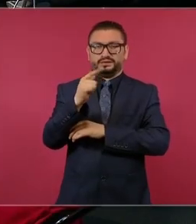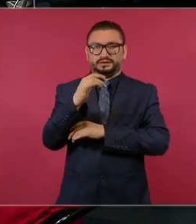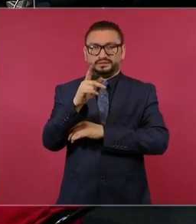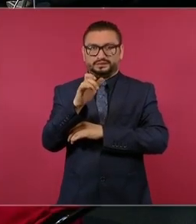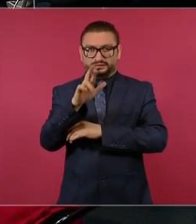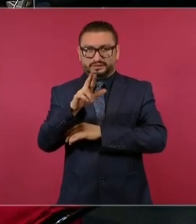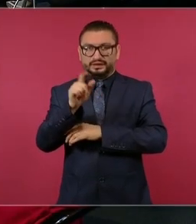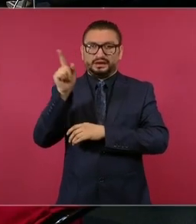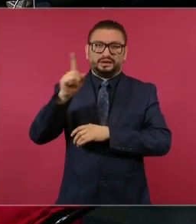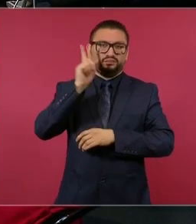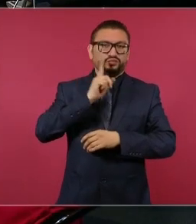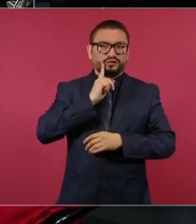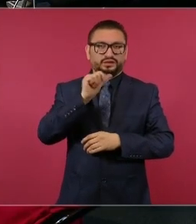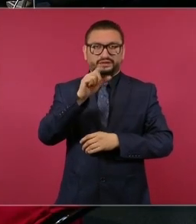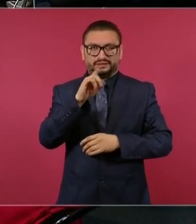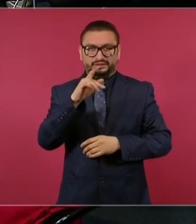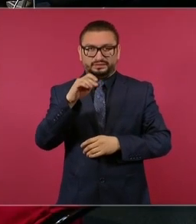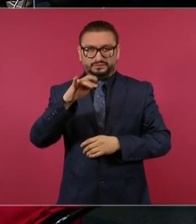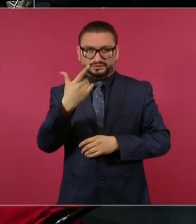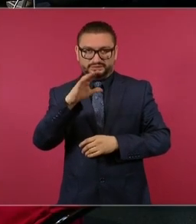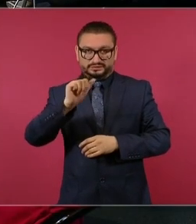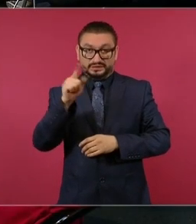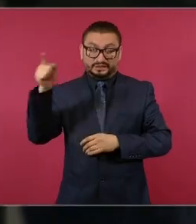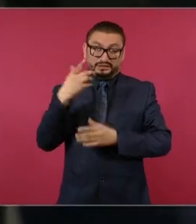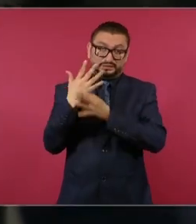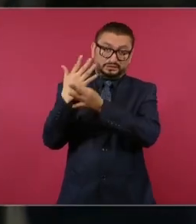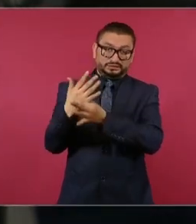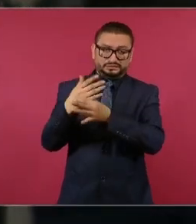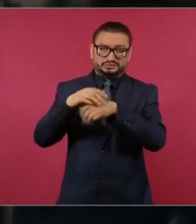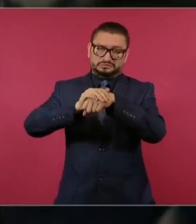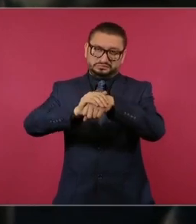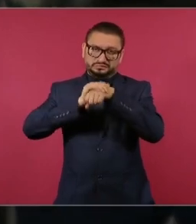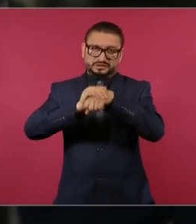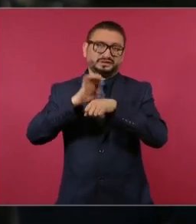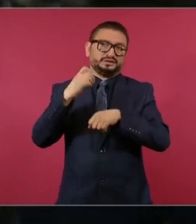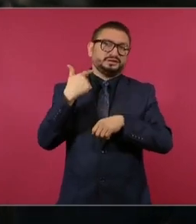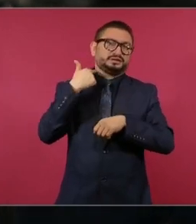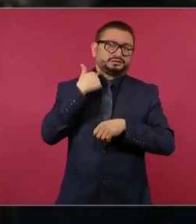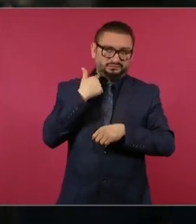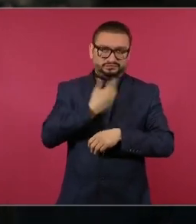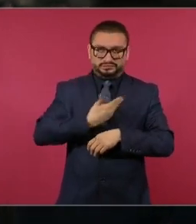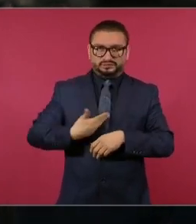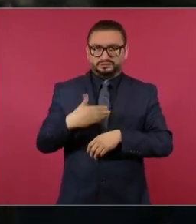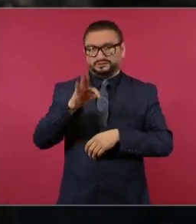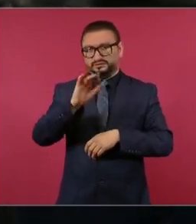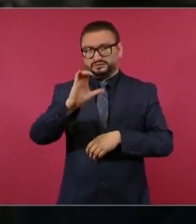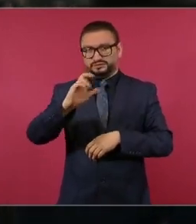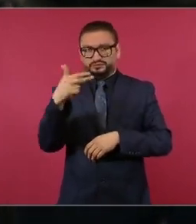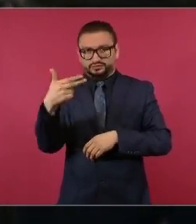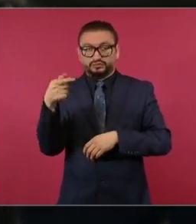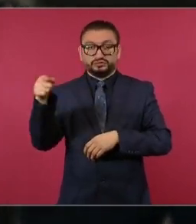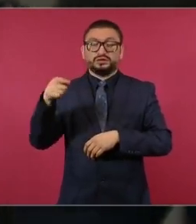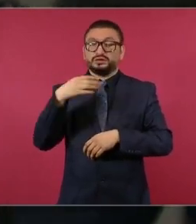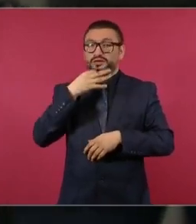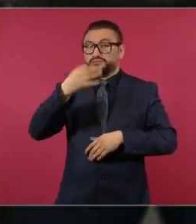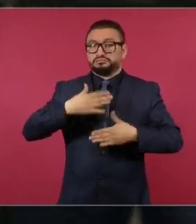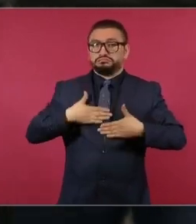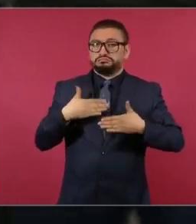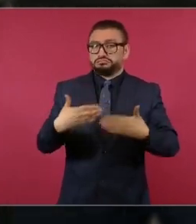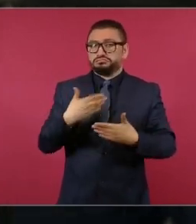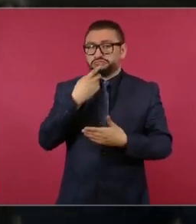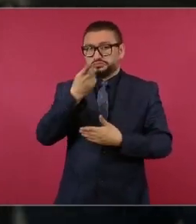Micha, le confesó que, bueno, él es muy amigo íntimo del expresidente Felipe Calderón, y que le confesó